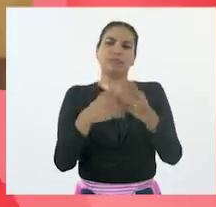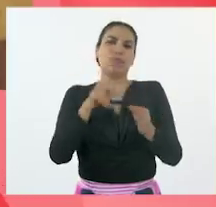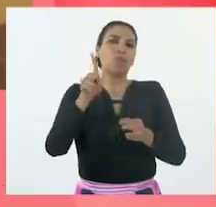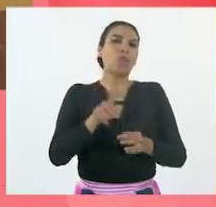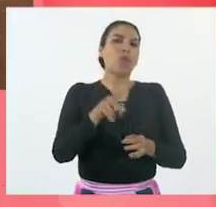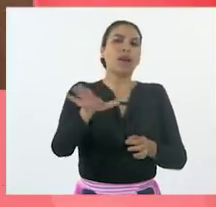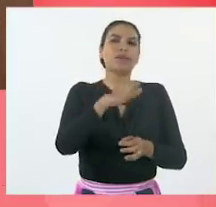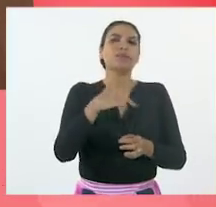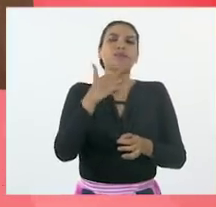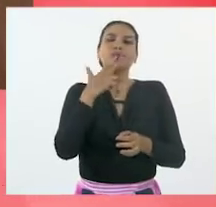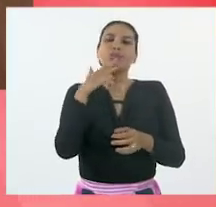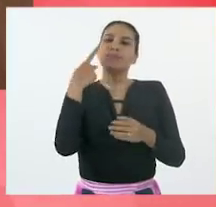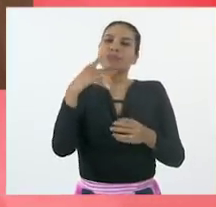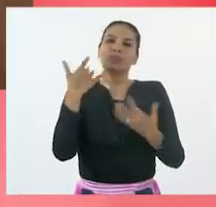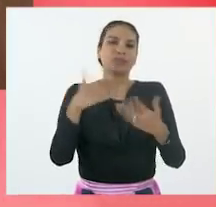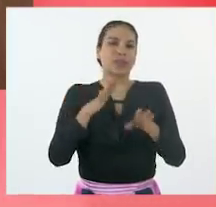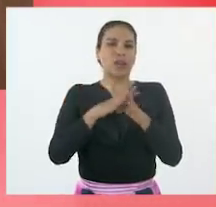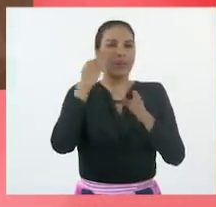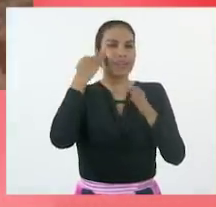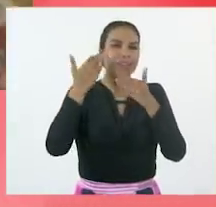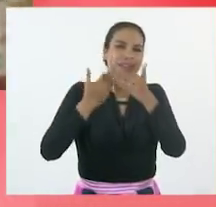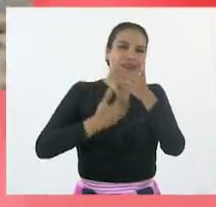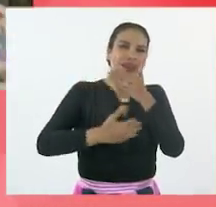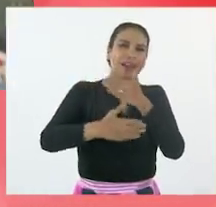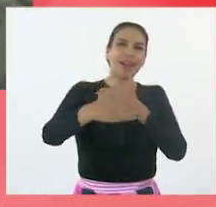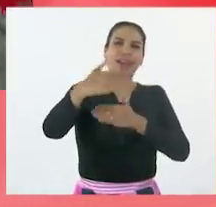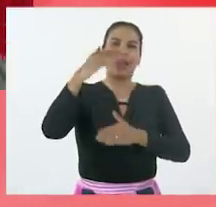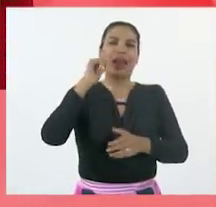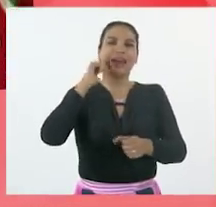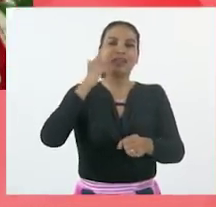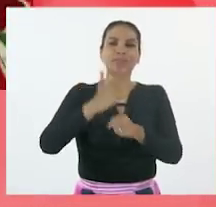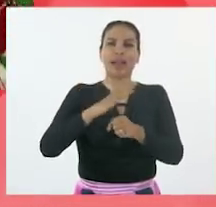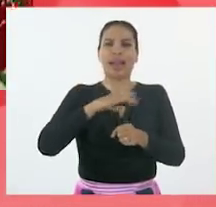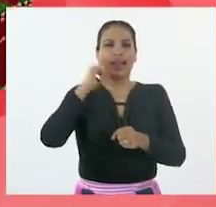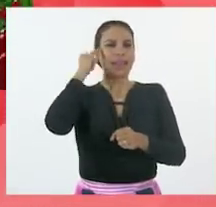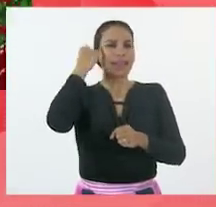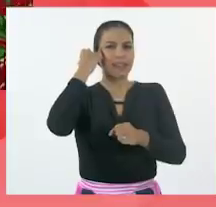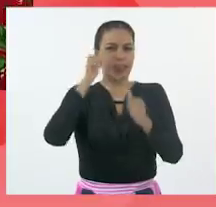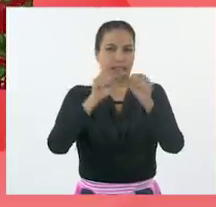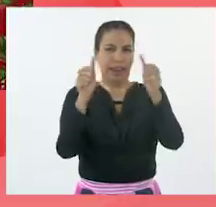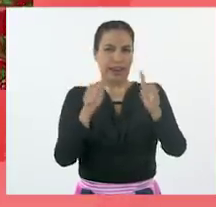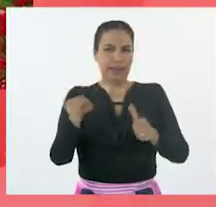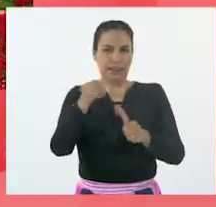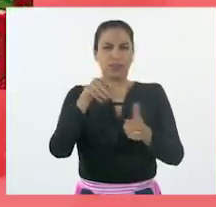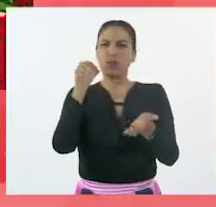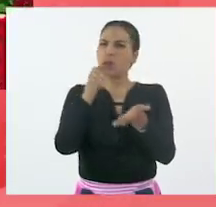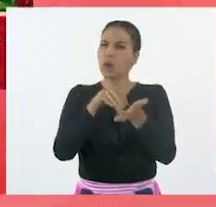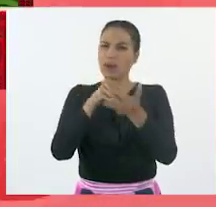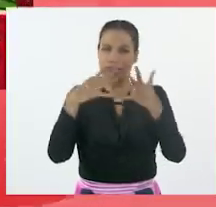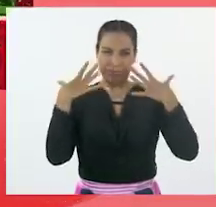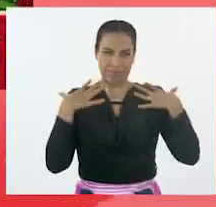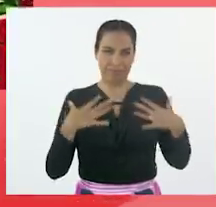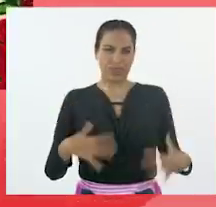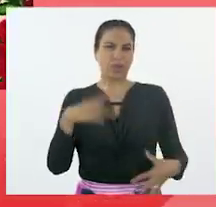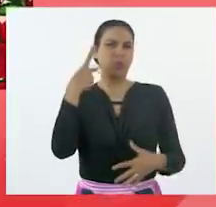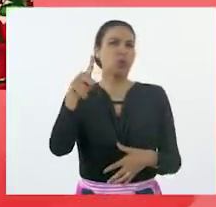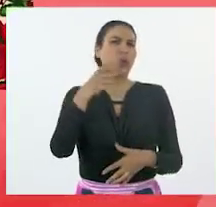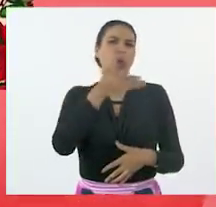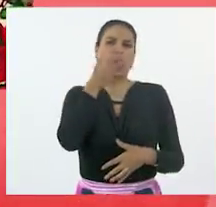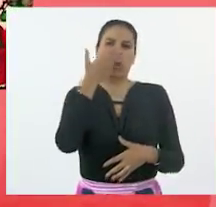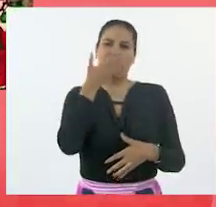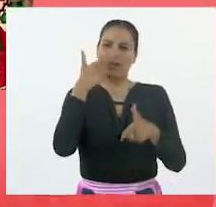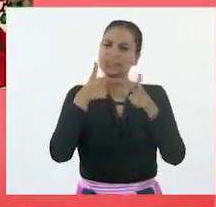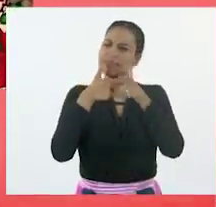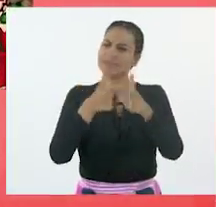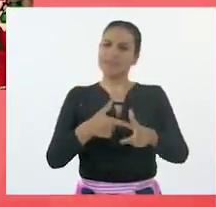pueblo que mantiene su identidad a través del tiempo, ya que encontramos indígenas artesanos que todavía visten sus trajes típicos y